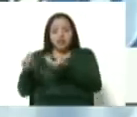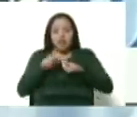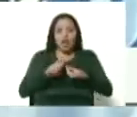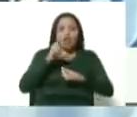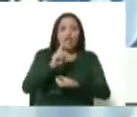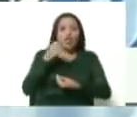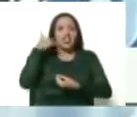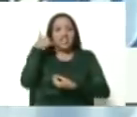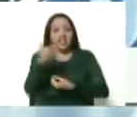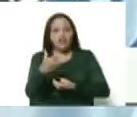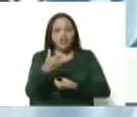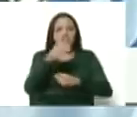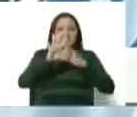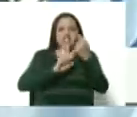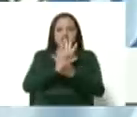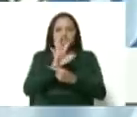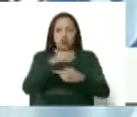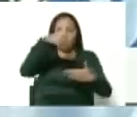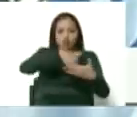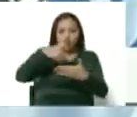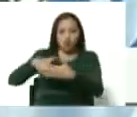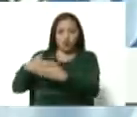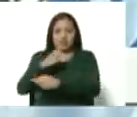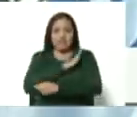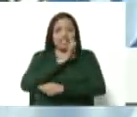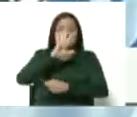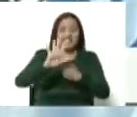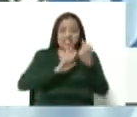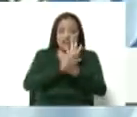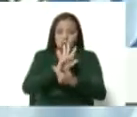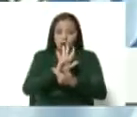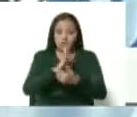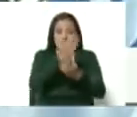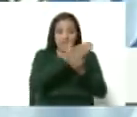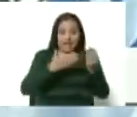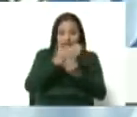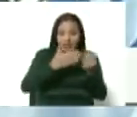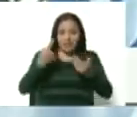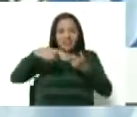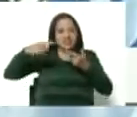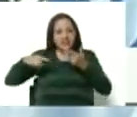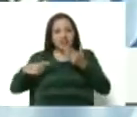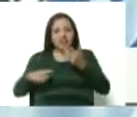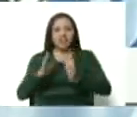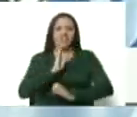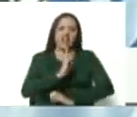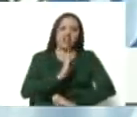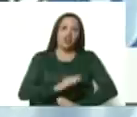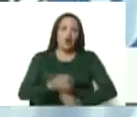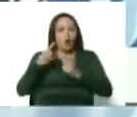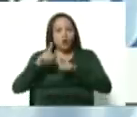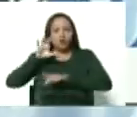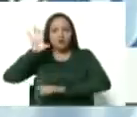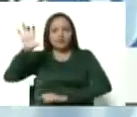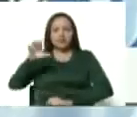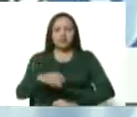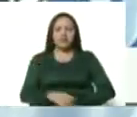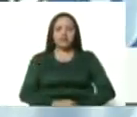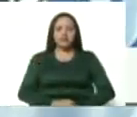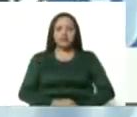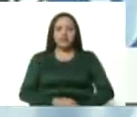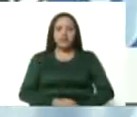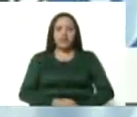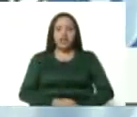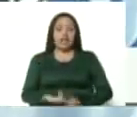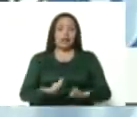sobres contentivos de cinco tarjetas de crédito de distintos bancos extranjeros. El encargado del